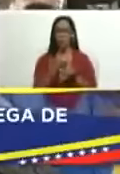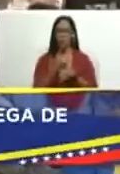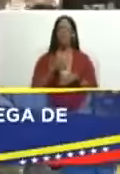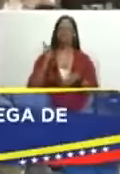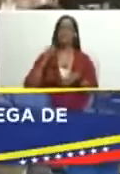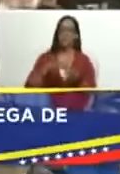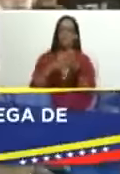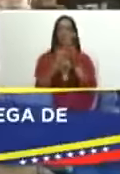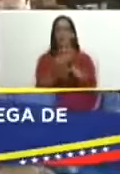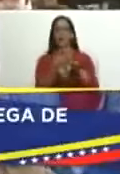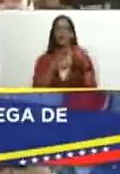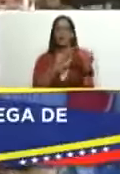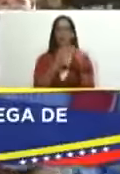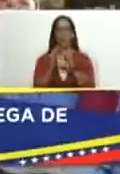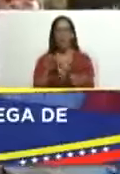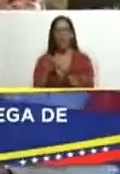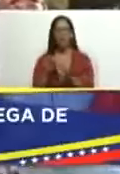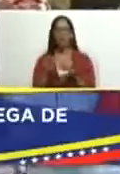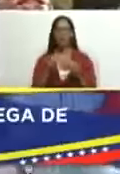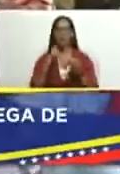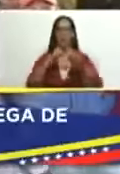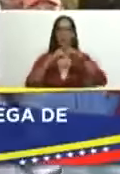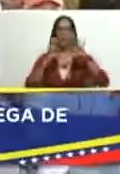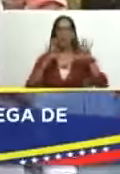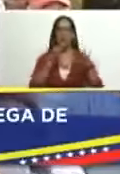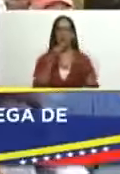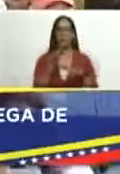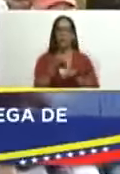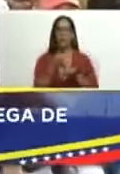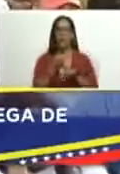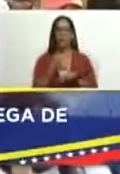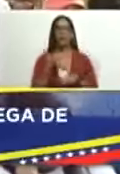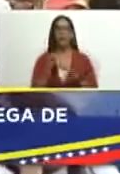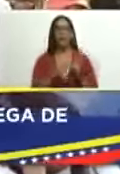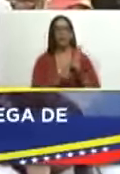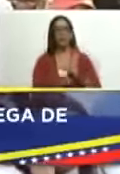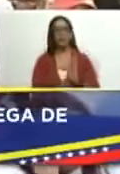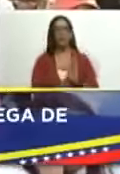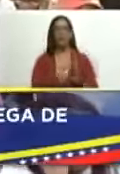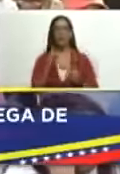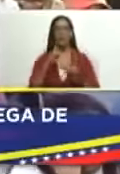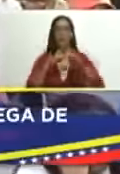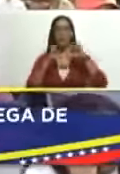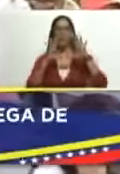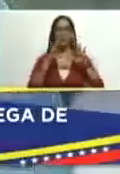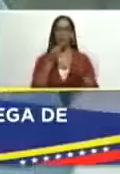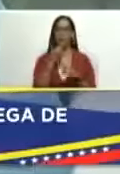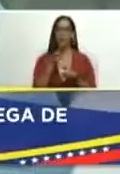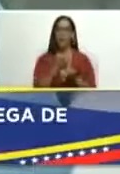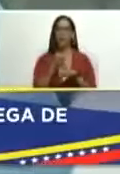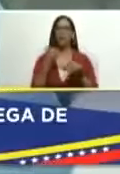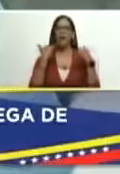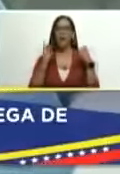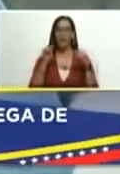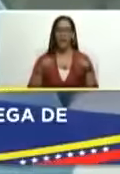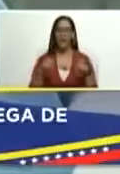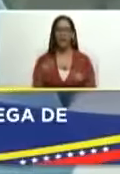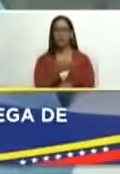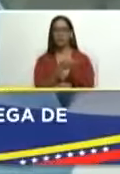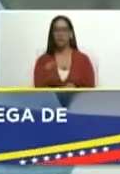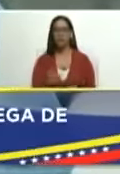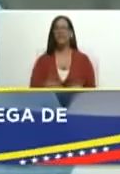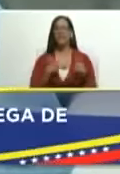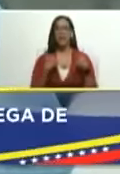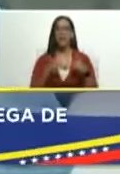los barrios, en las comunidades, con el 1x10 por el buen gobierno. Hay que destacar que el 1x10 es buen gobierno. Aquí hay una efectividad de más